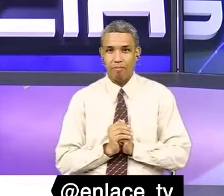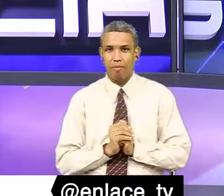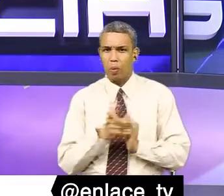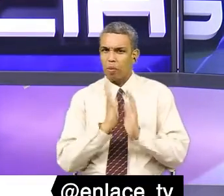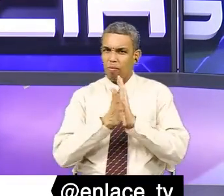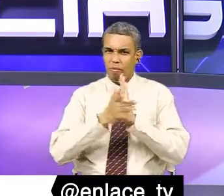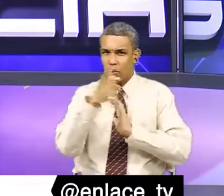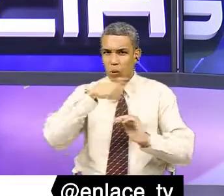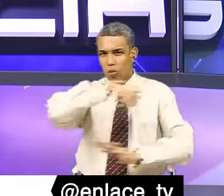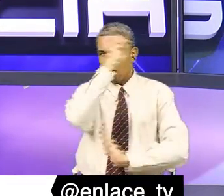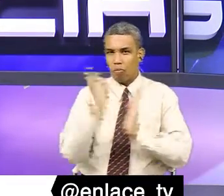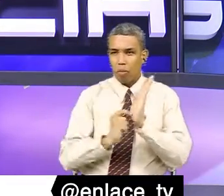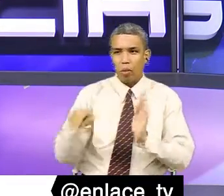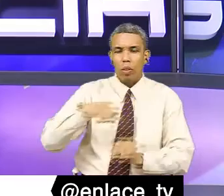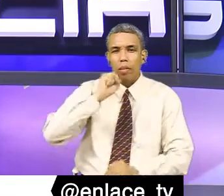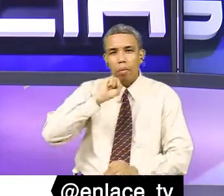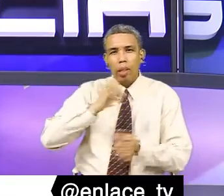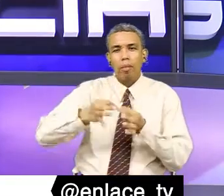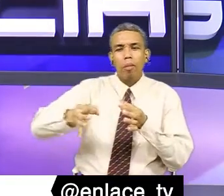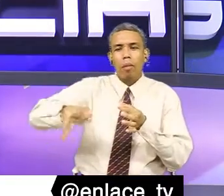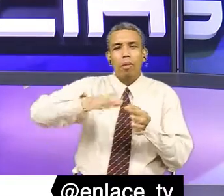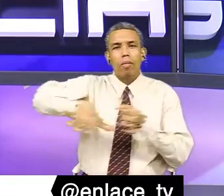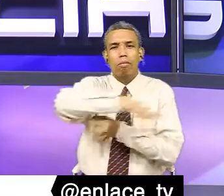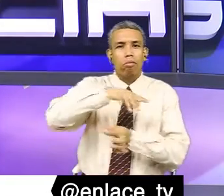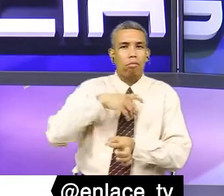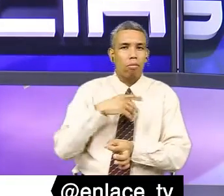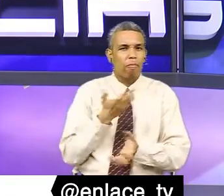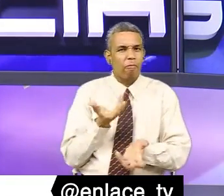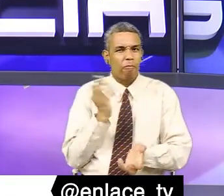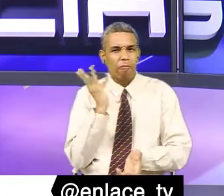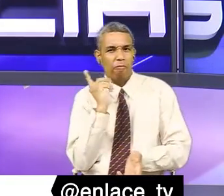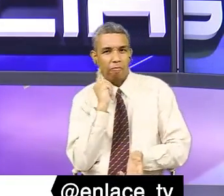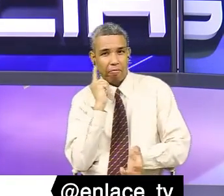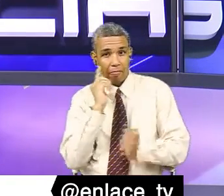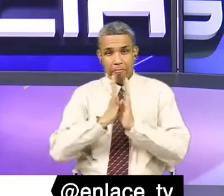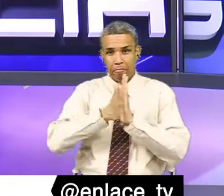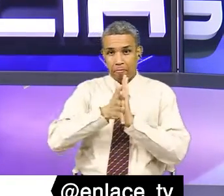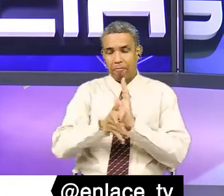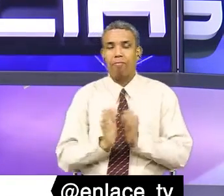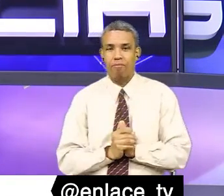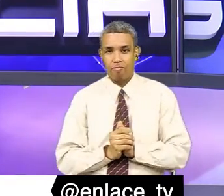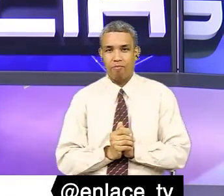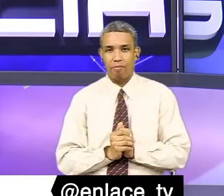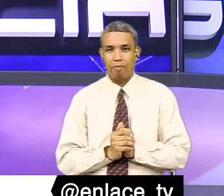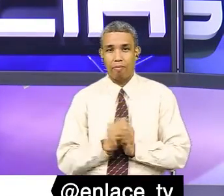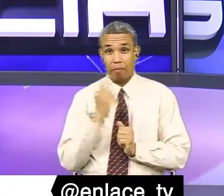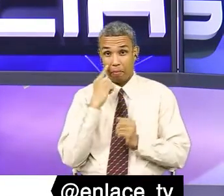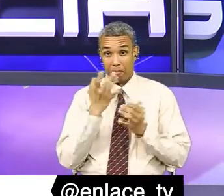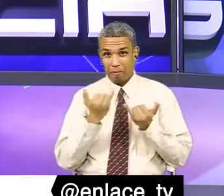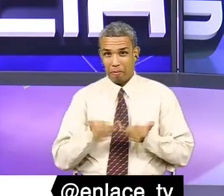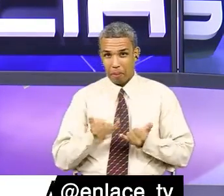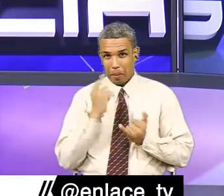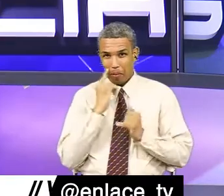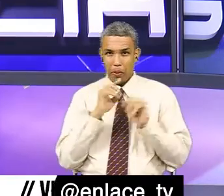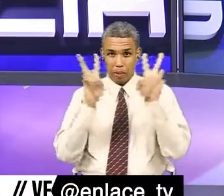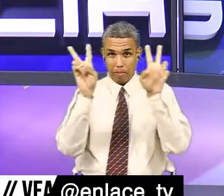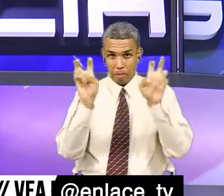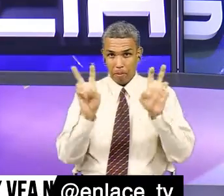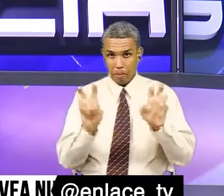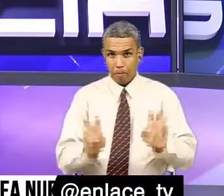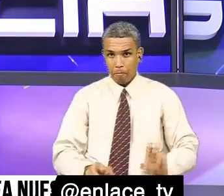informado de lo que pasa en nuestra ciudad y región. Saludamos a nuestros televidentes en Barranca Bermeja y por supuesto en el Magdalena Medio y a quienes nos ven desde cualquier parte del